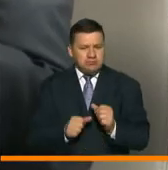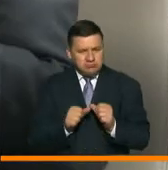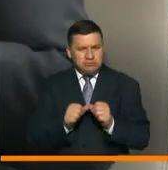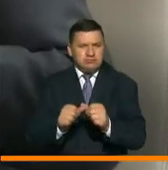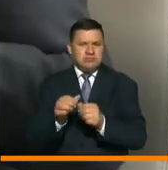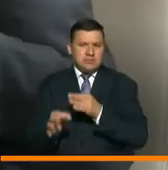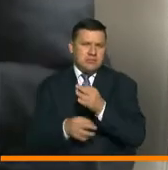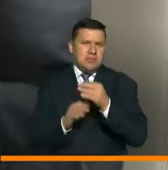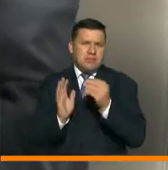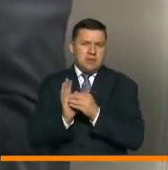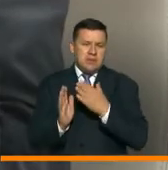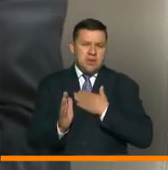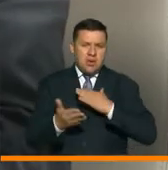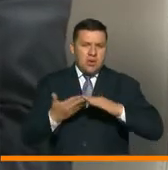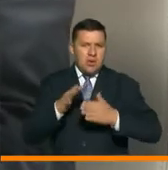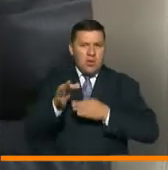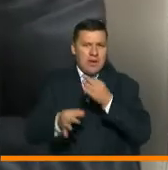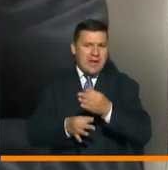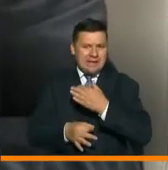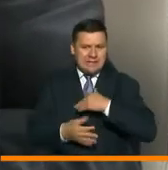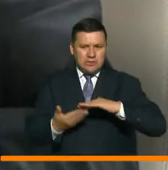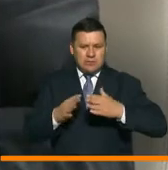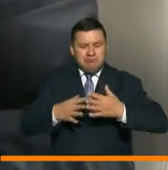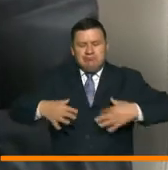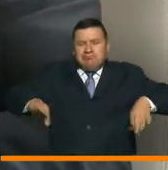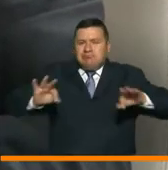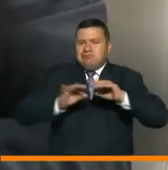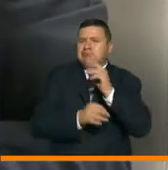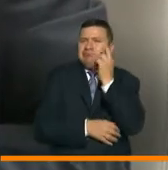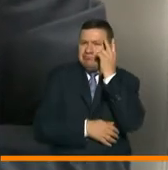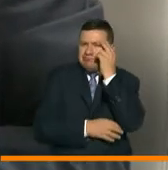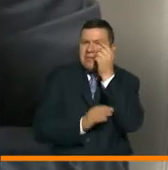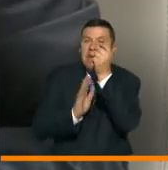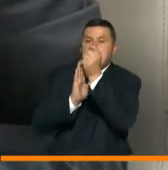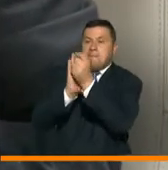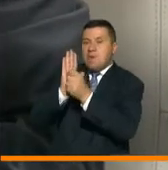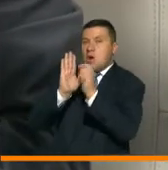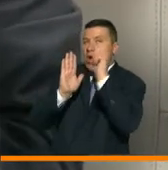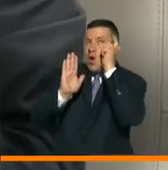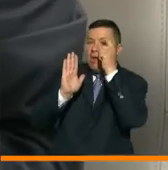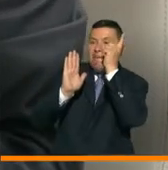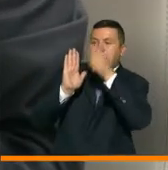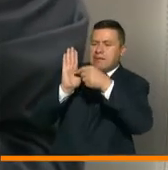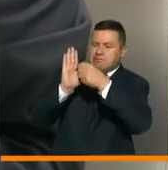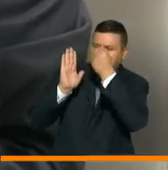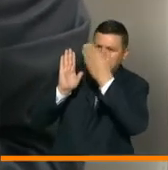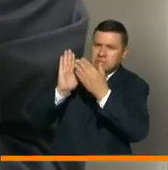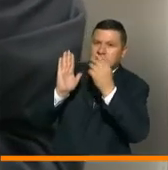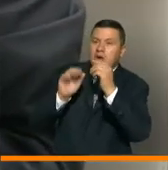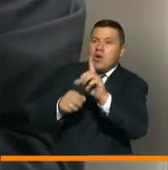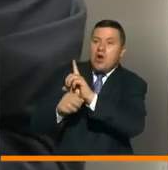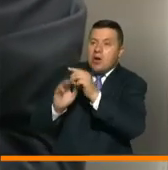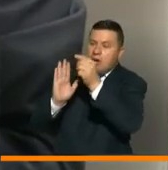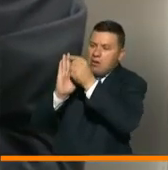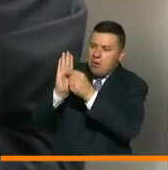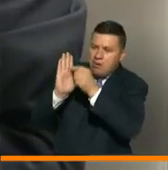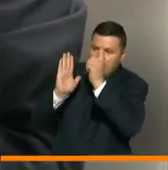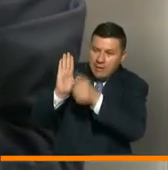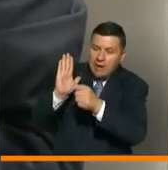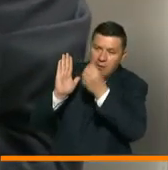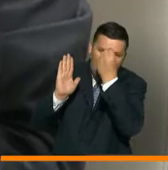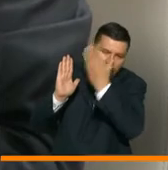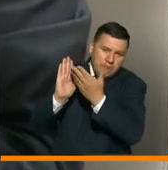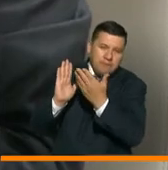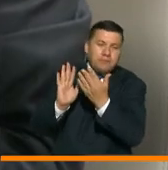mantener el cuidado de nuestra comunidad, obviamente teniendo los lineamientos del gobierno nacional y del gobierno local. Pero es